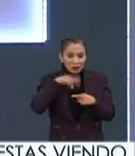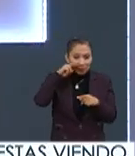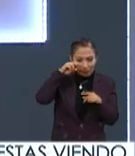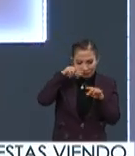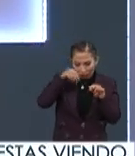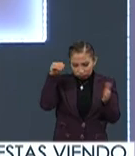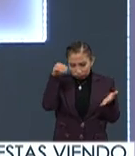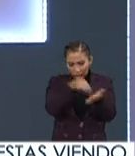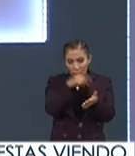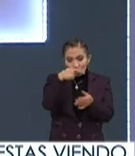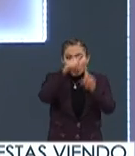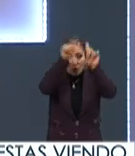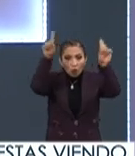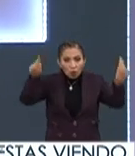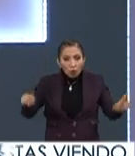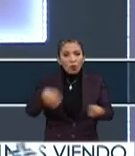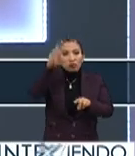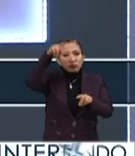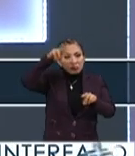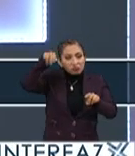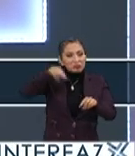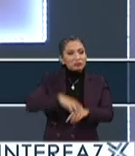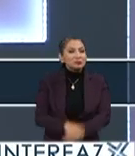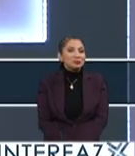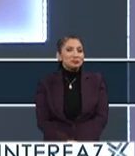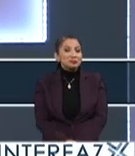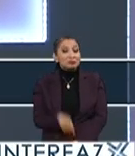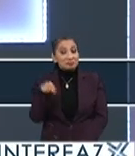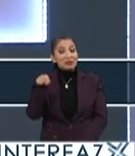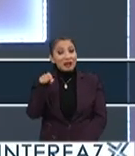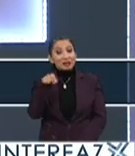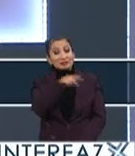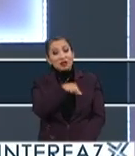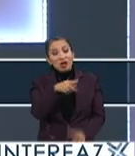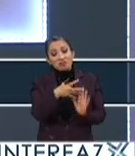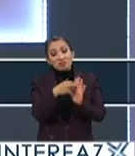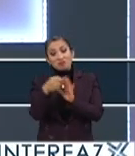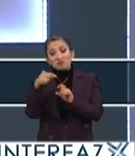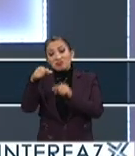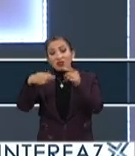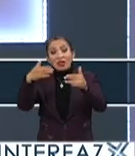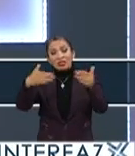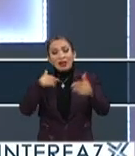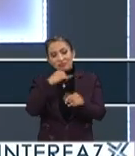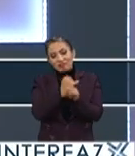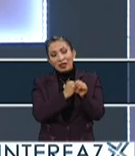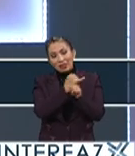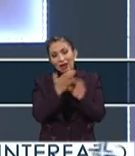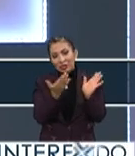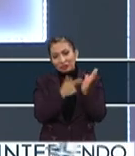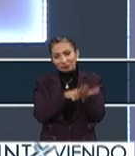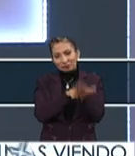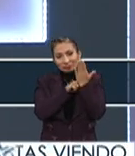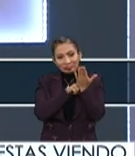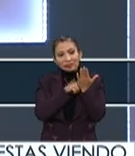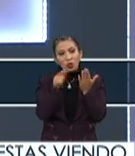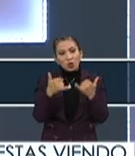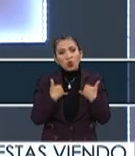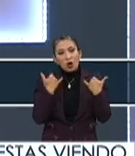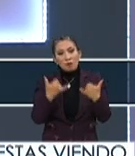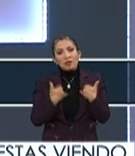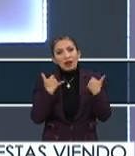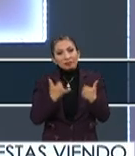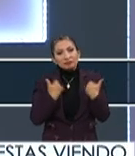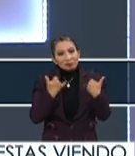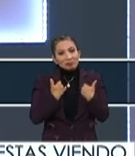poder plasmarlo en sus murales o en sus cuadros. Y de ello se ha desprendido precisamente esta cápsula que veíamos. Un joven que,